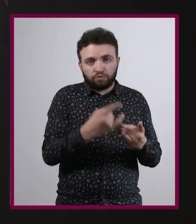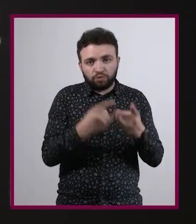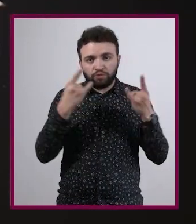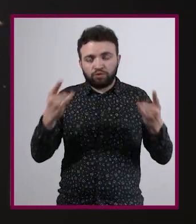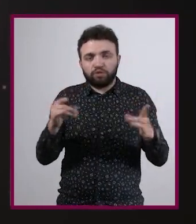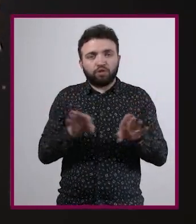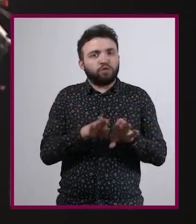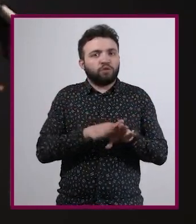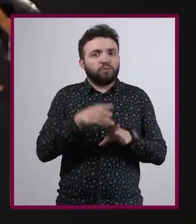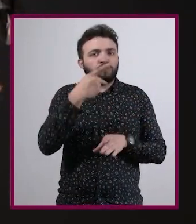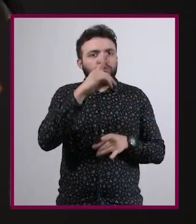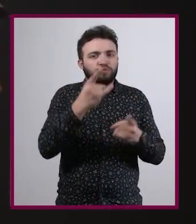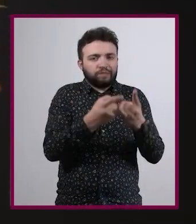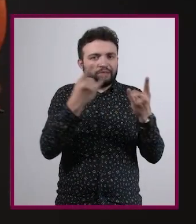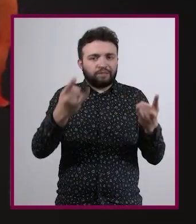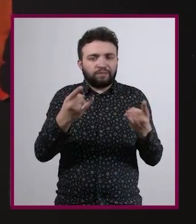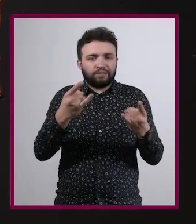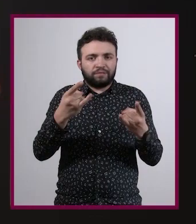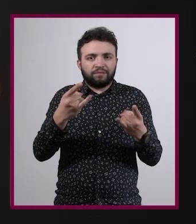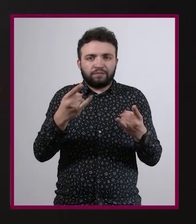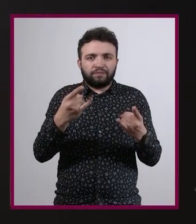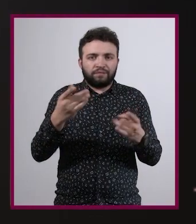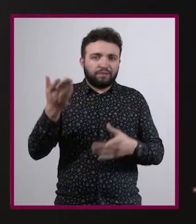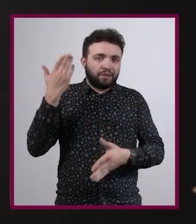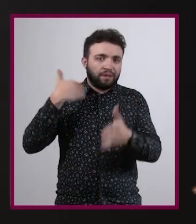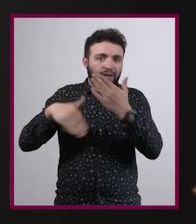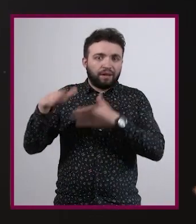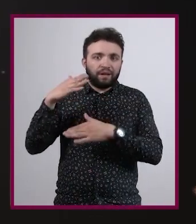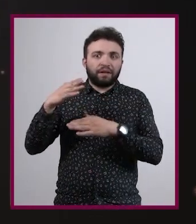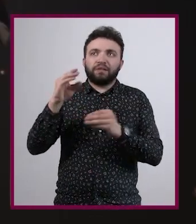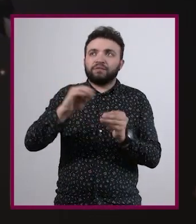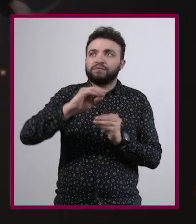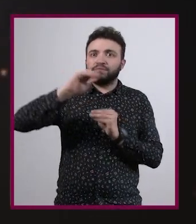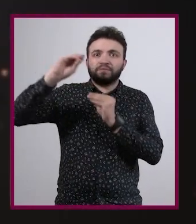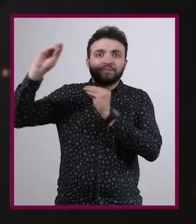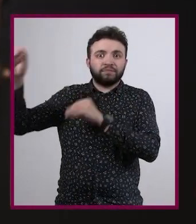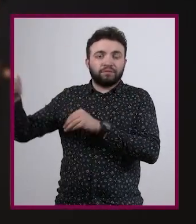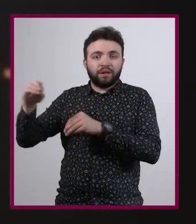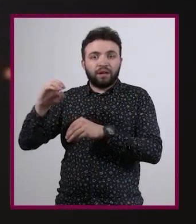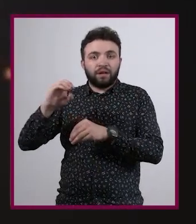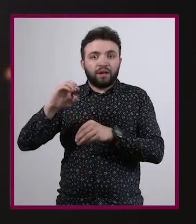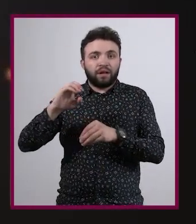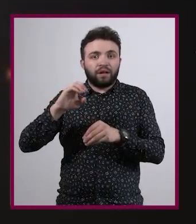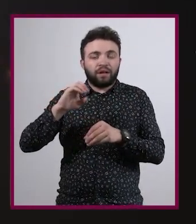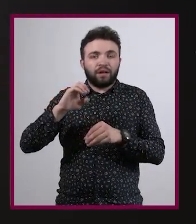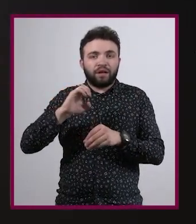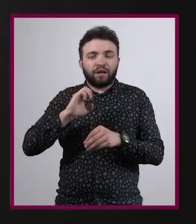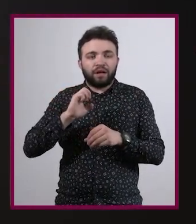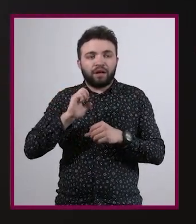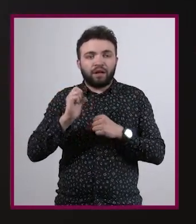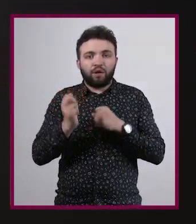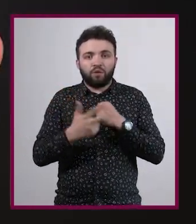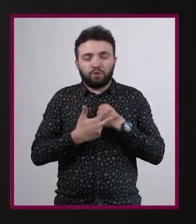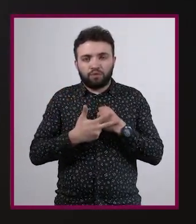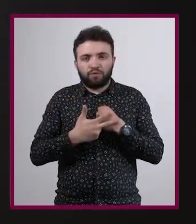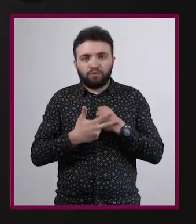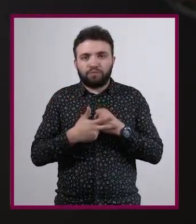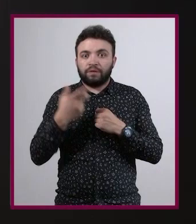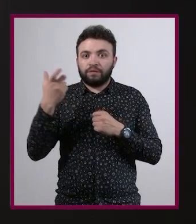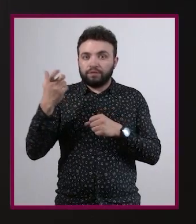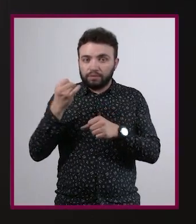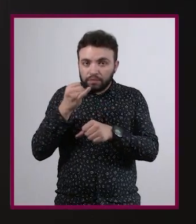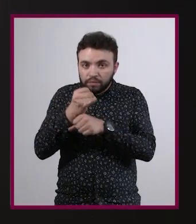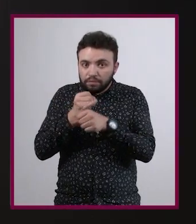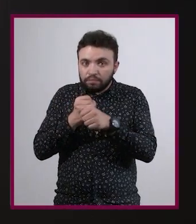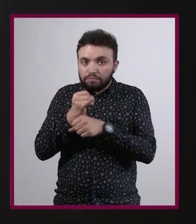esa especie nativa mexicana llegó a Europa. Y en el proceso de investigación